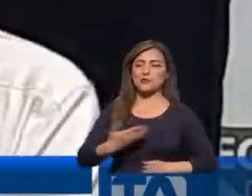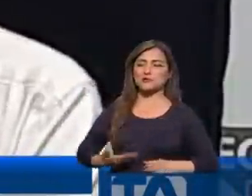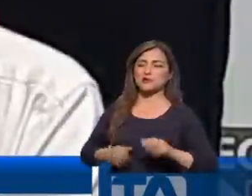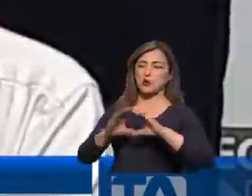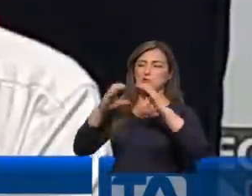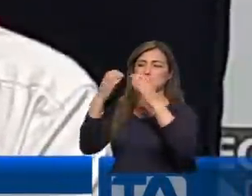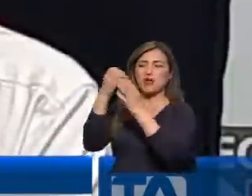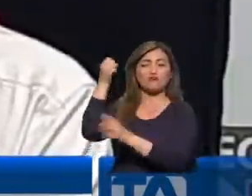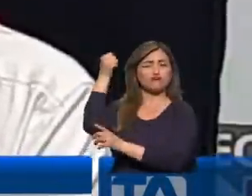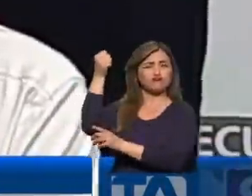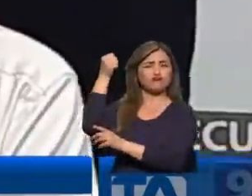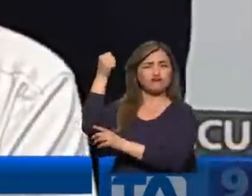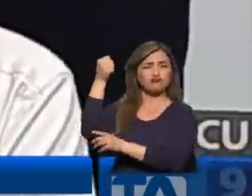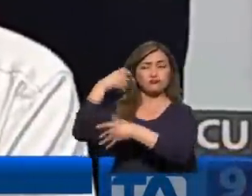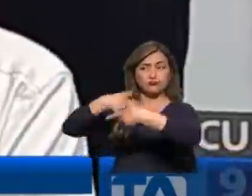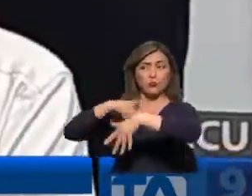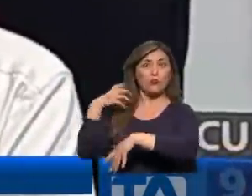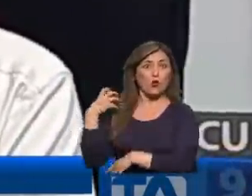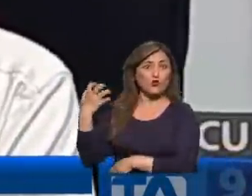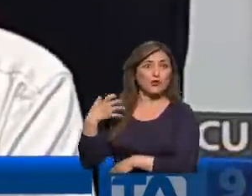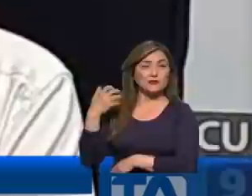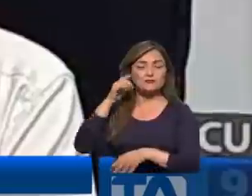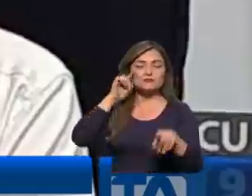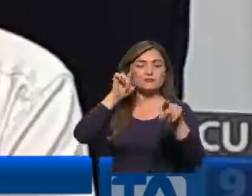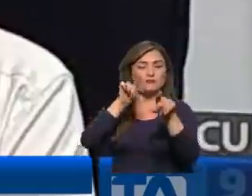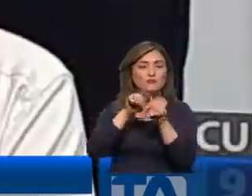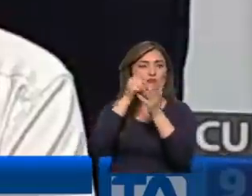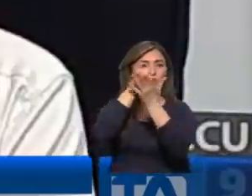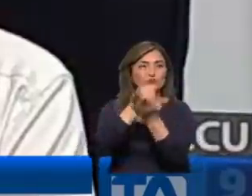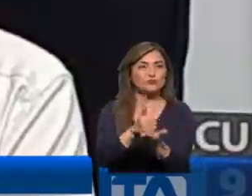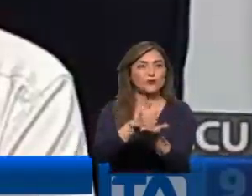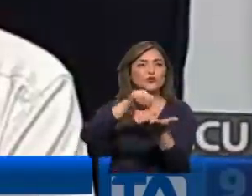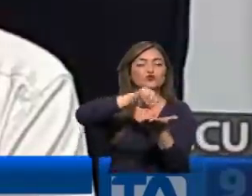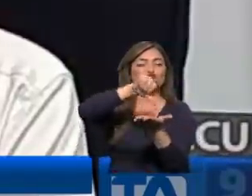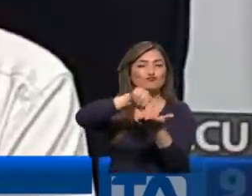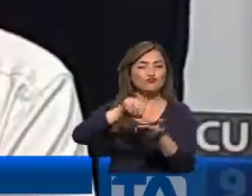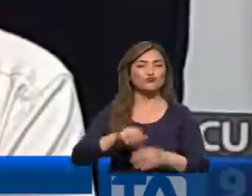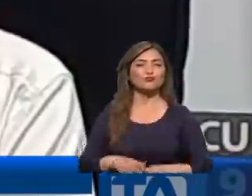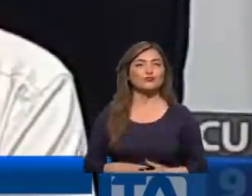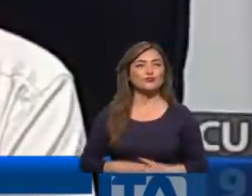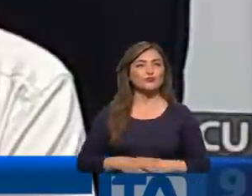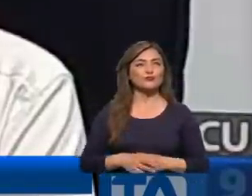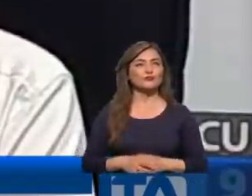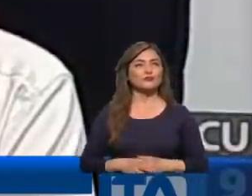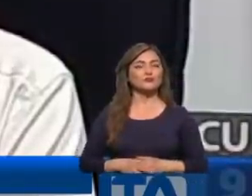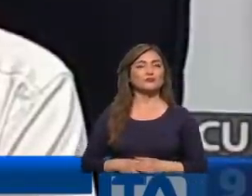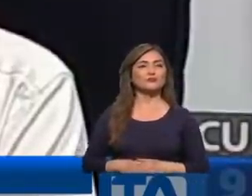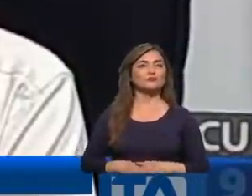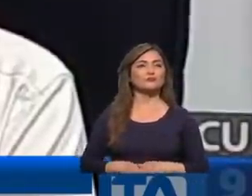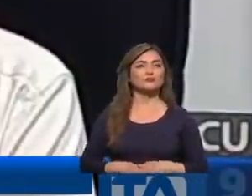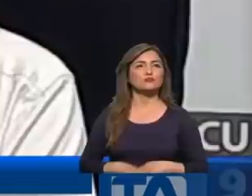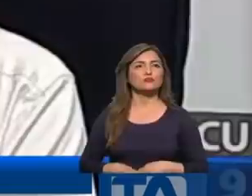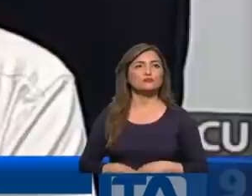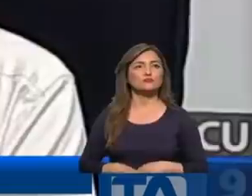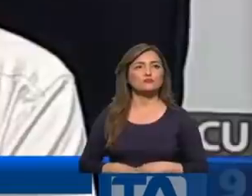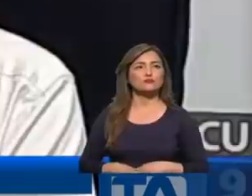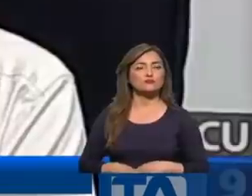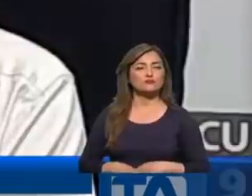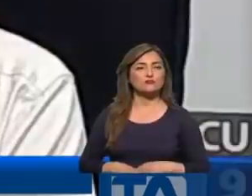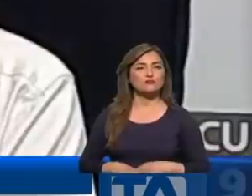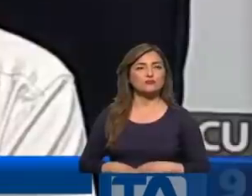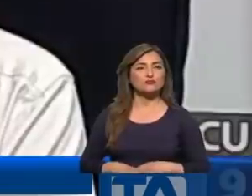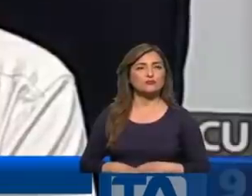paro, acuerdos que van en beneficio de nuestra ciudad, pero sobre todo que se tenga